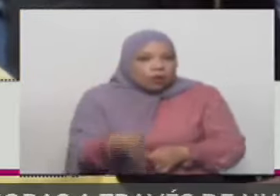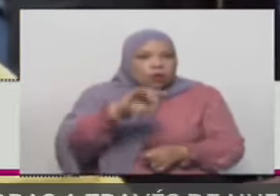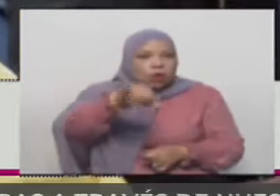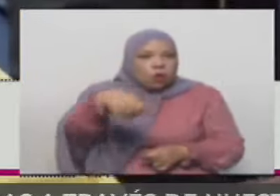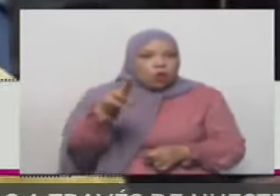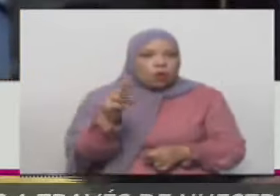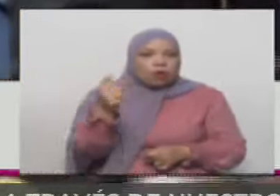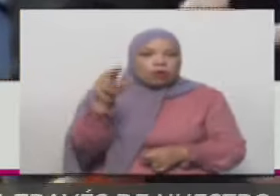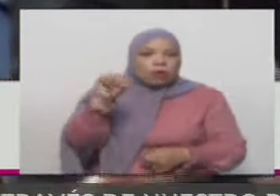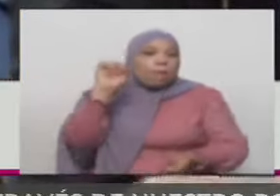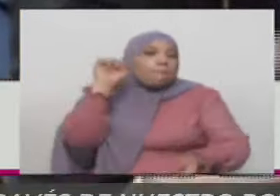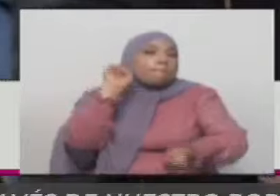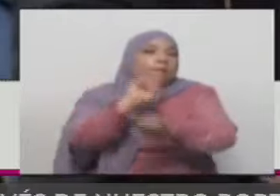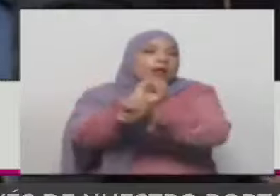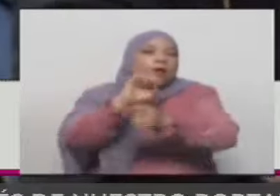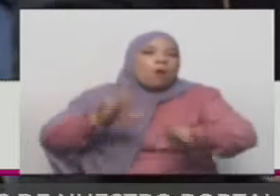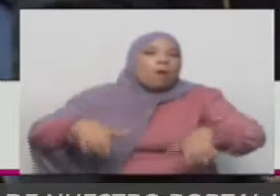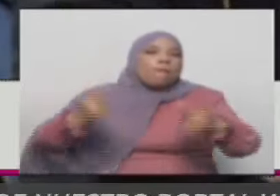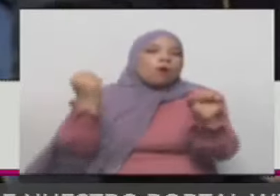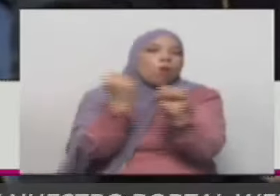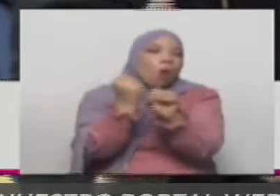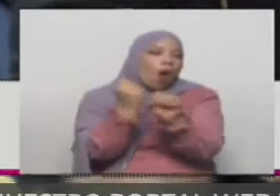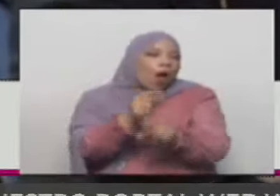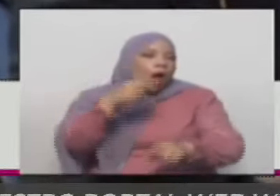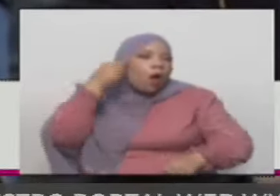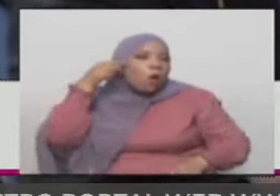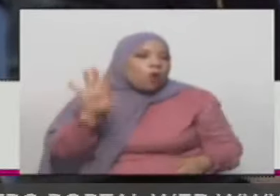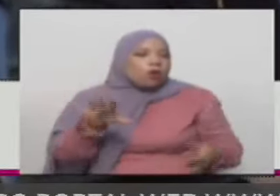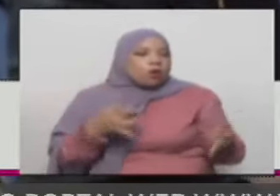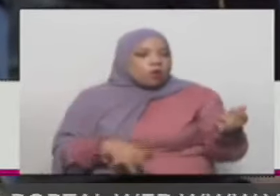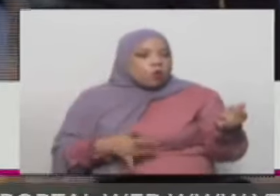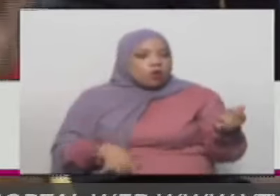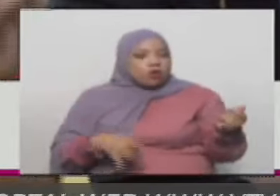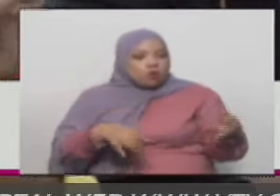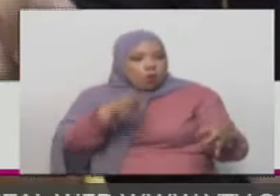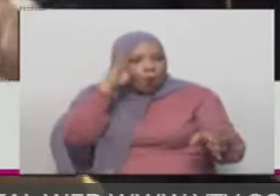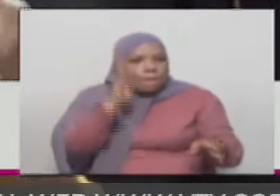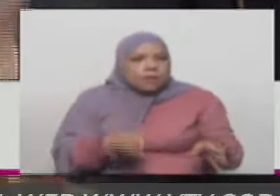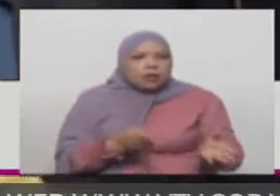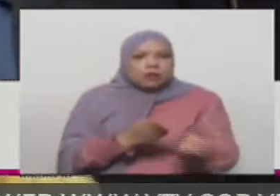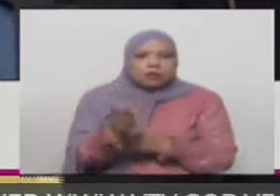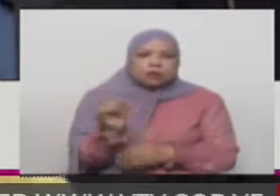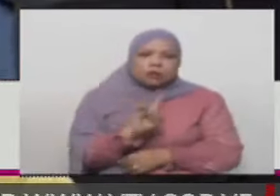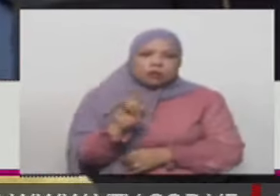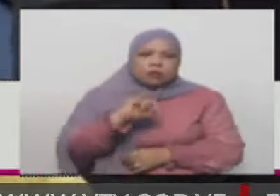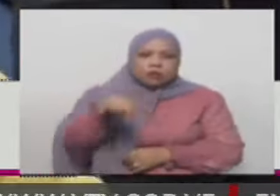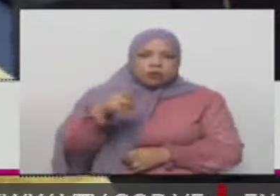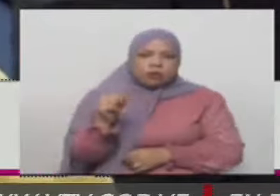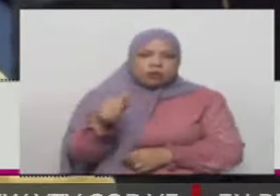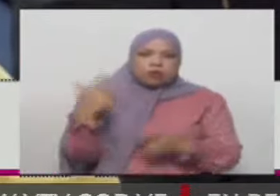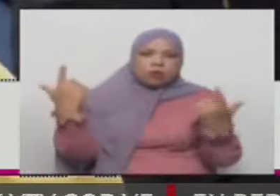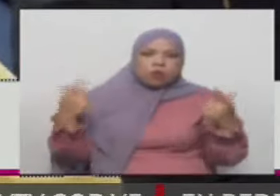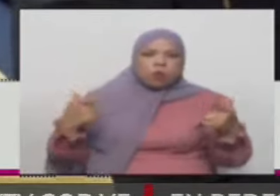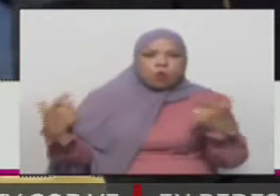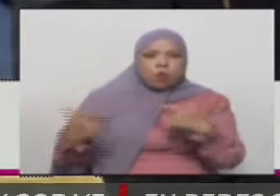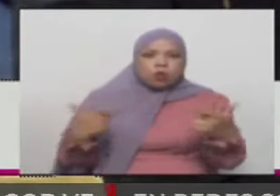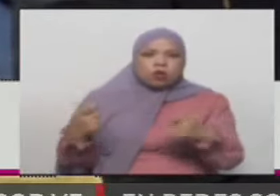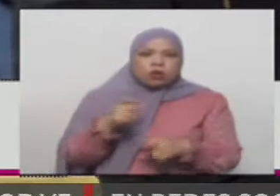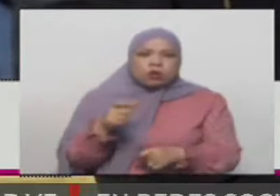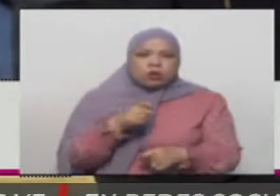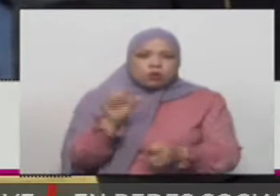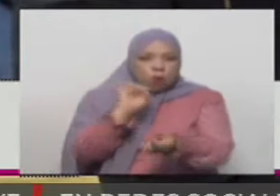a Juan Pinto. ¿Cómo es posible que alguien se ocurra a desobedecer? Juan Pinto no fue a la batalla de Ayacucho porque